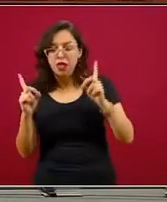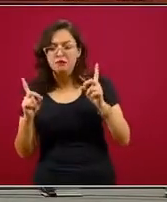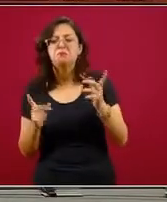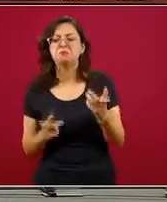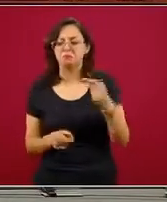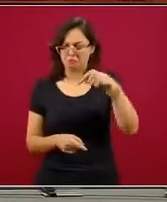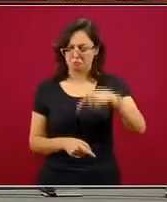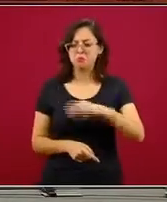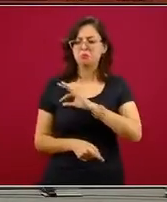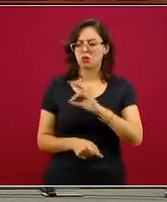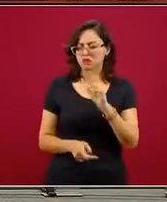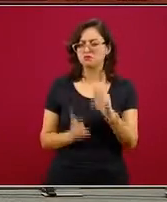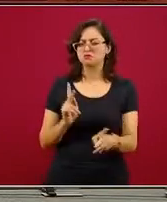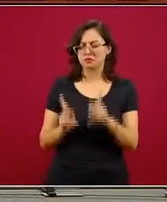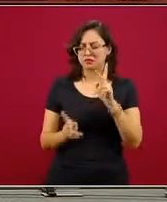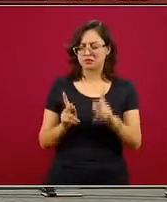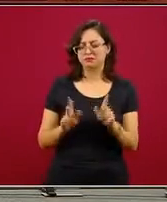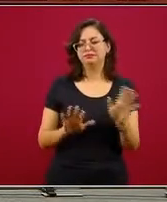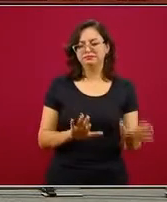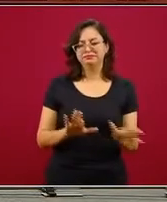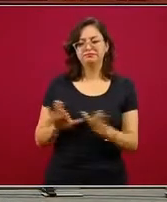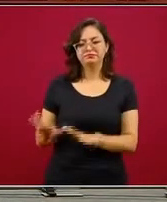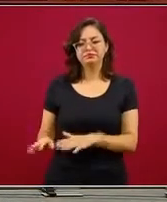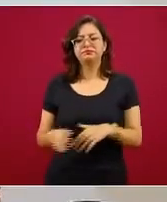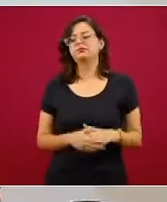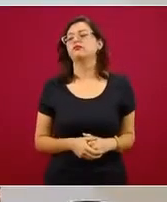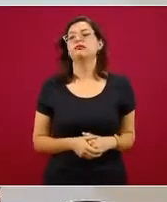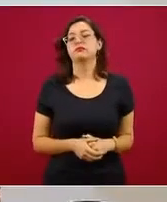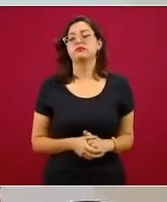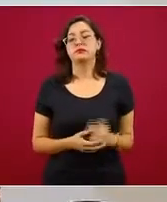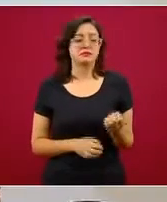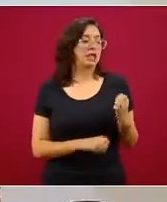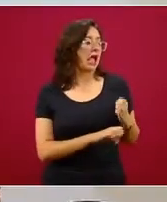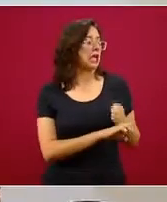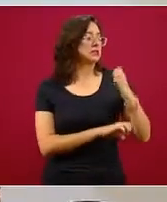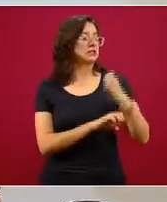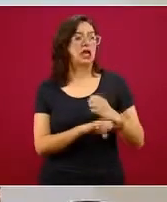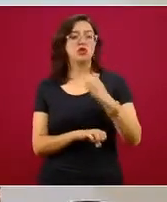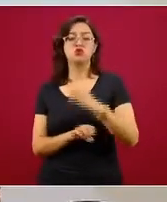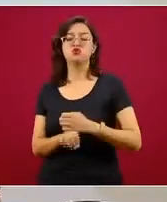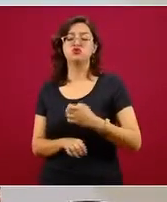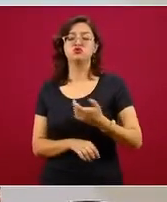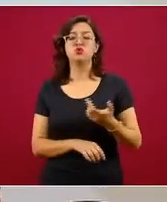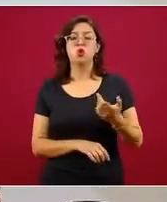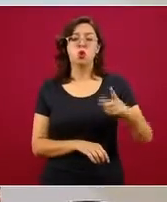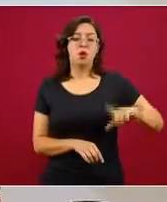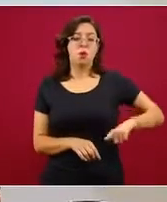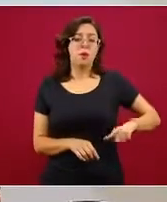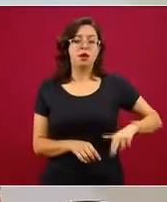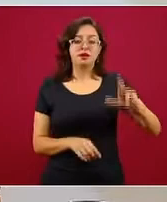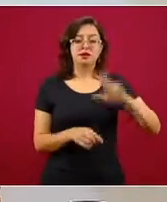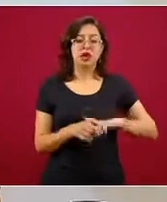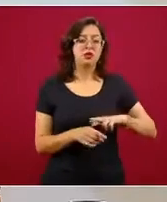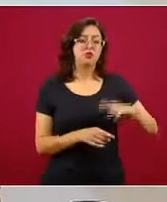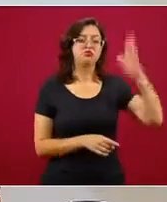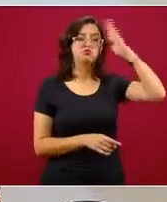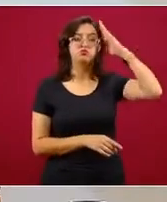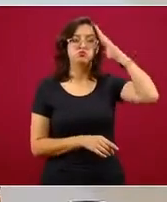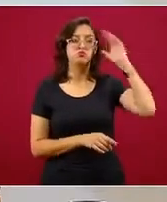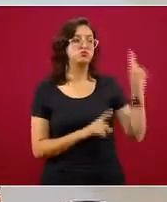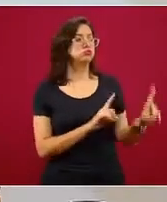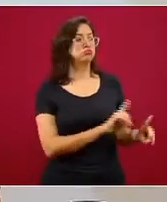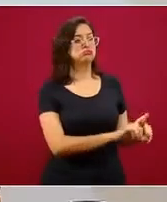Las titulares del Poder Ejecutivo, gobernadores, gobernadoras, hicieron